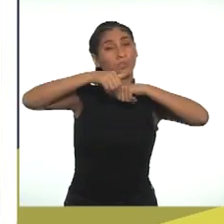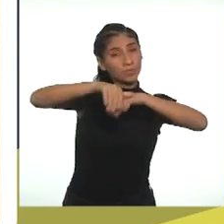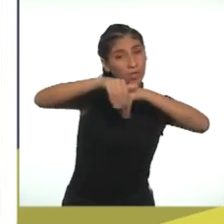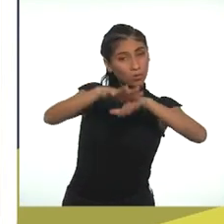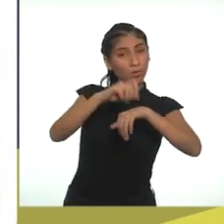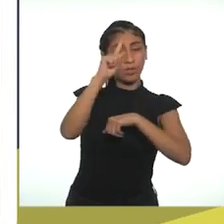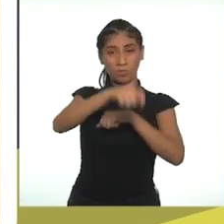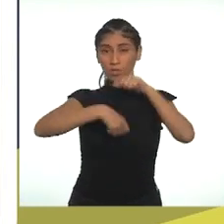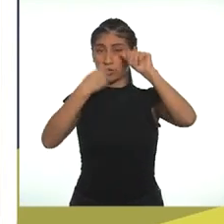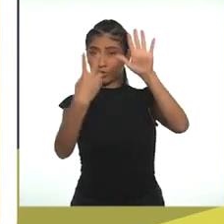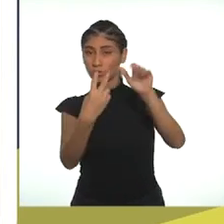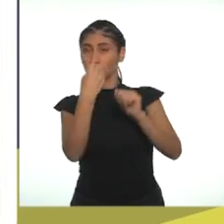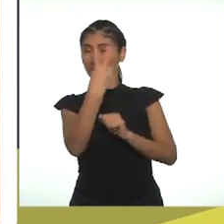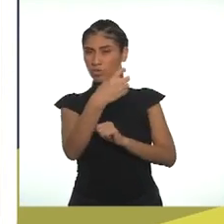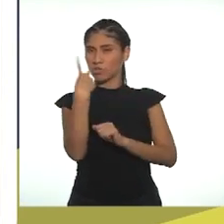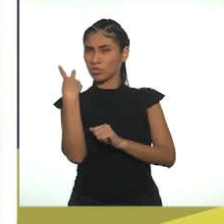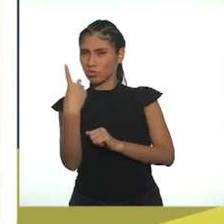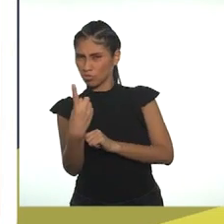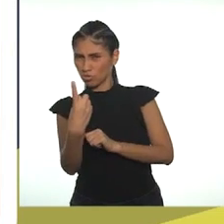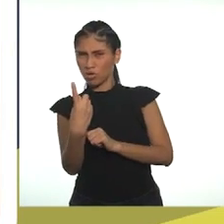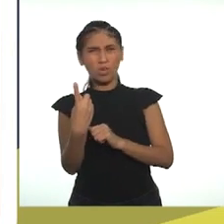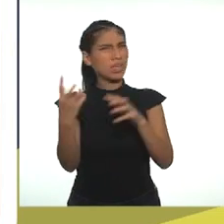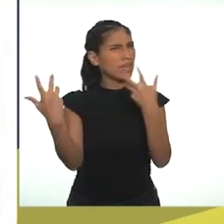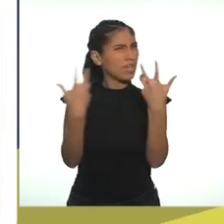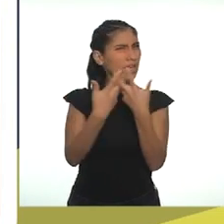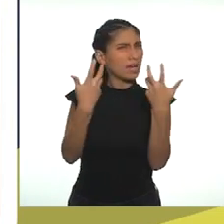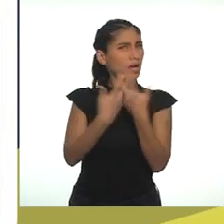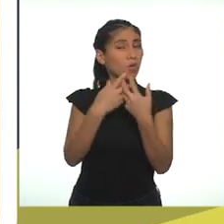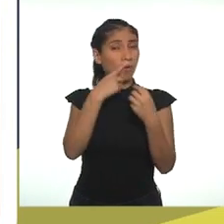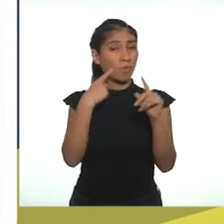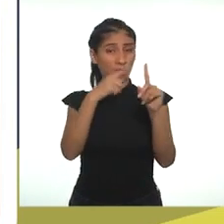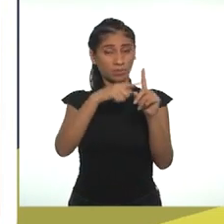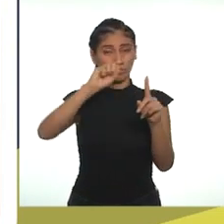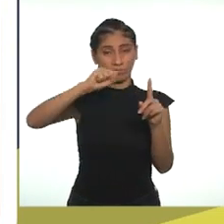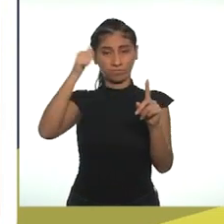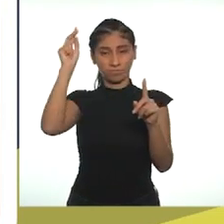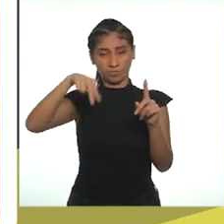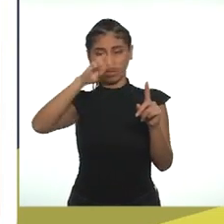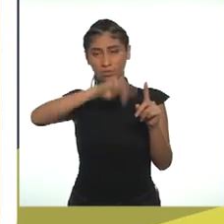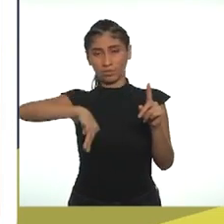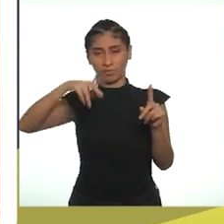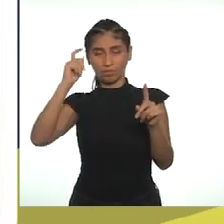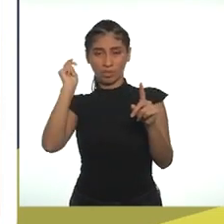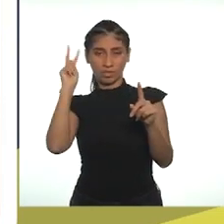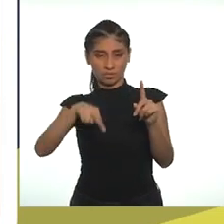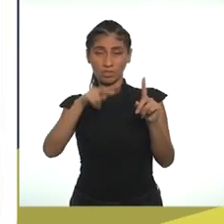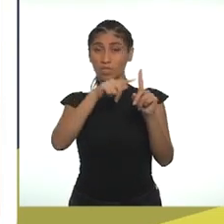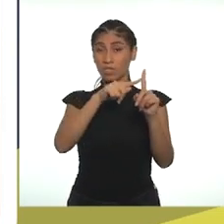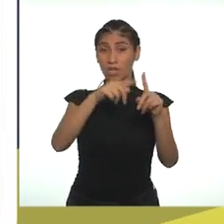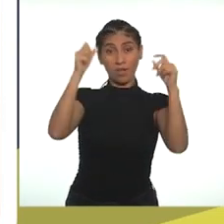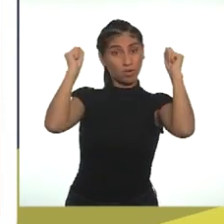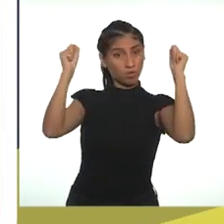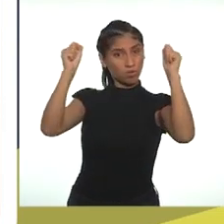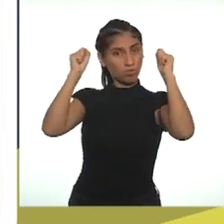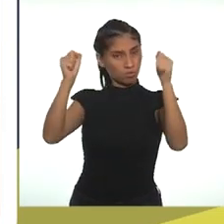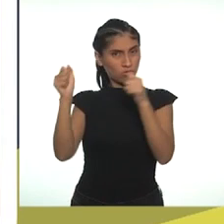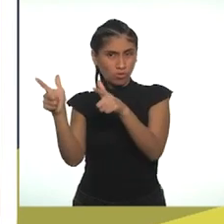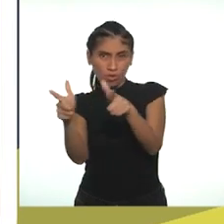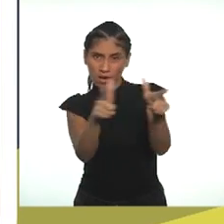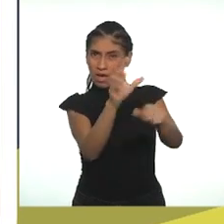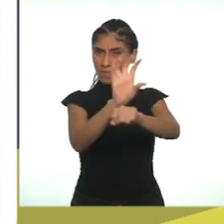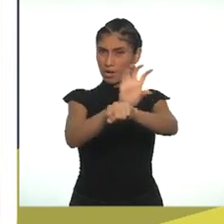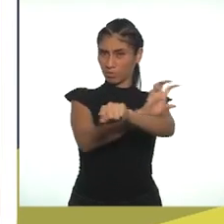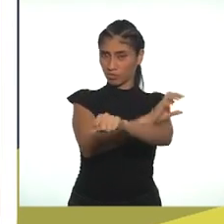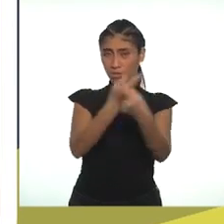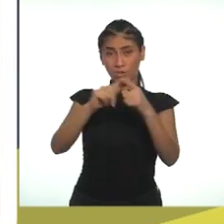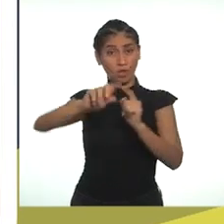1821, fue un acto simbólico. San Martín controlaba la costa, pero el ejército realista se había trasladado a la